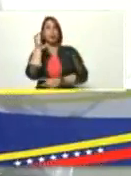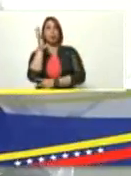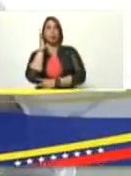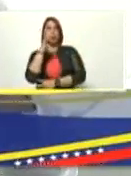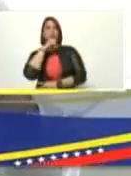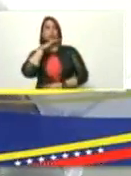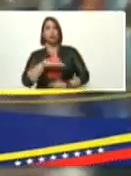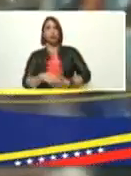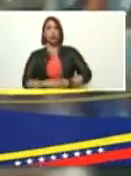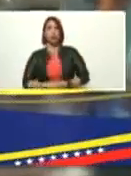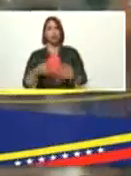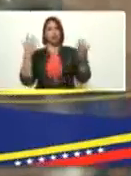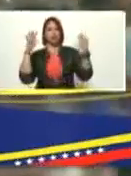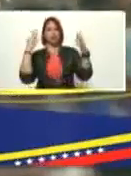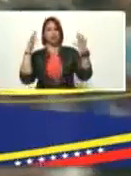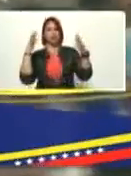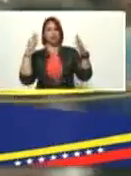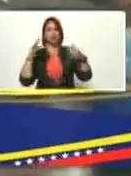Historia.